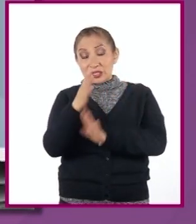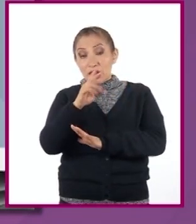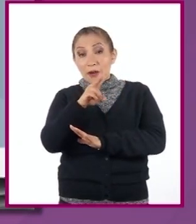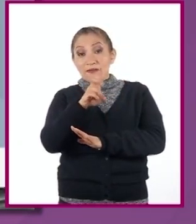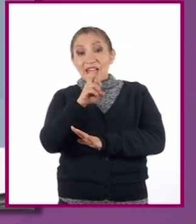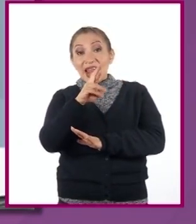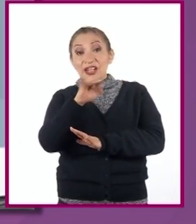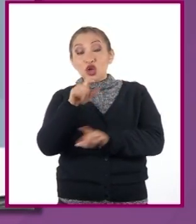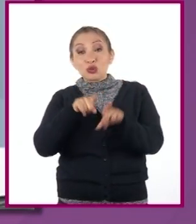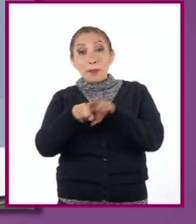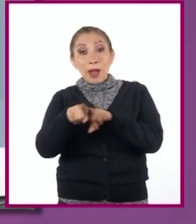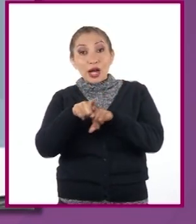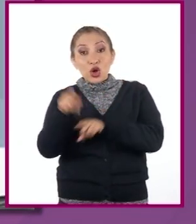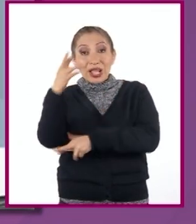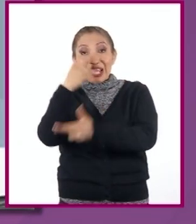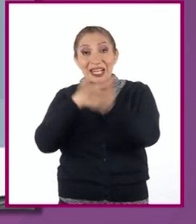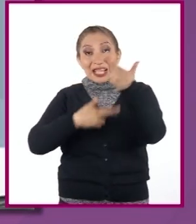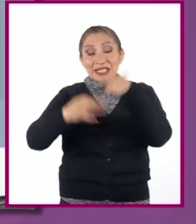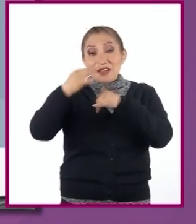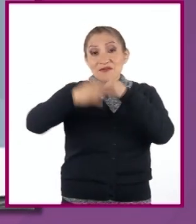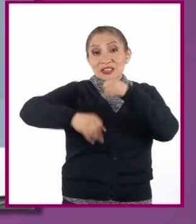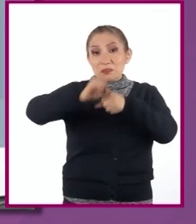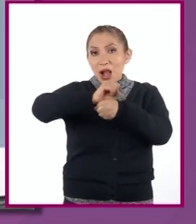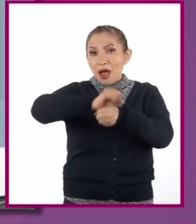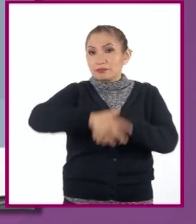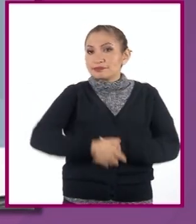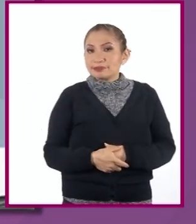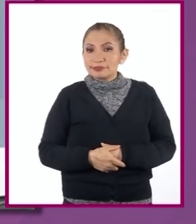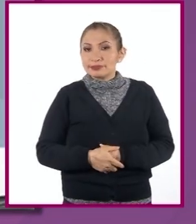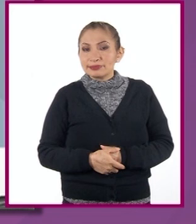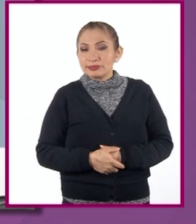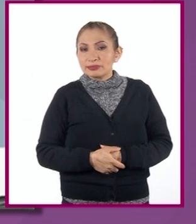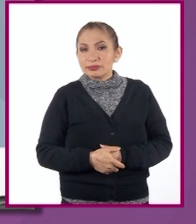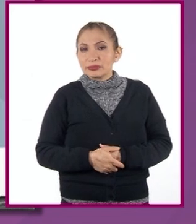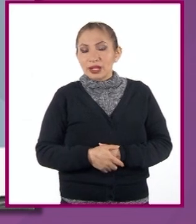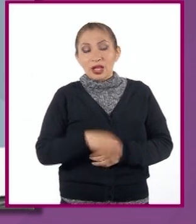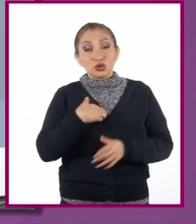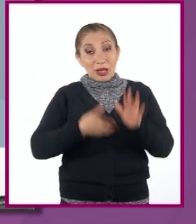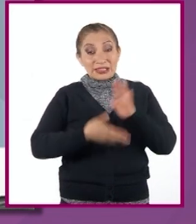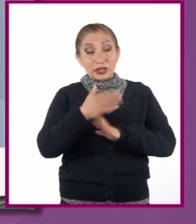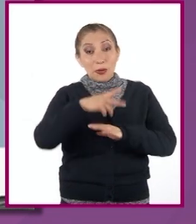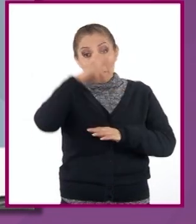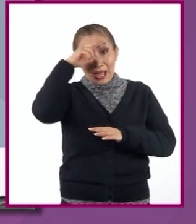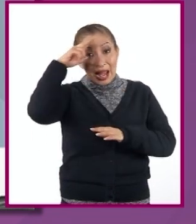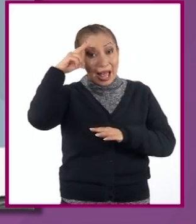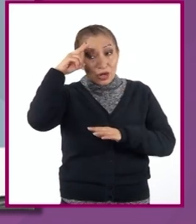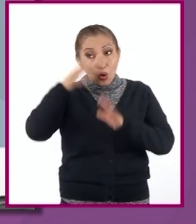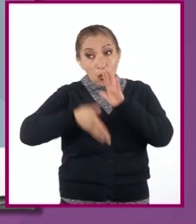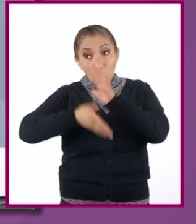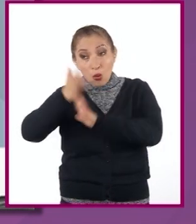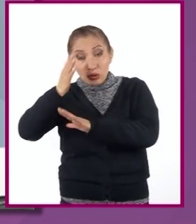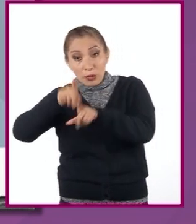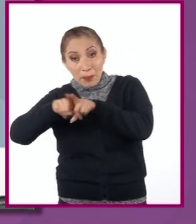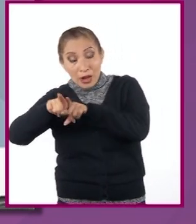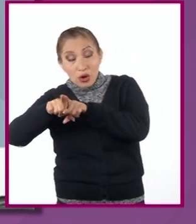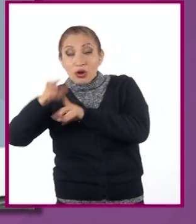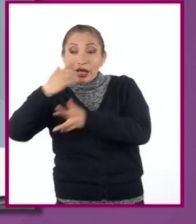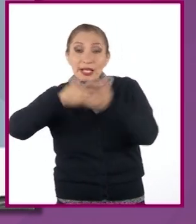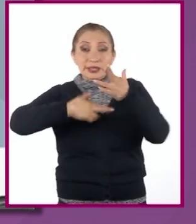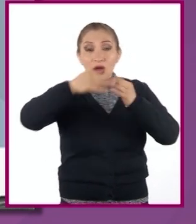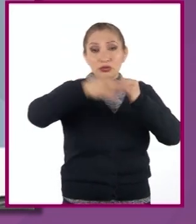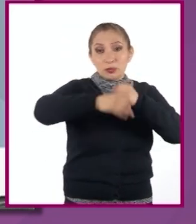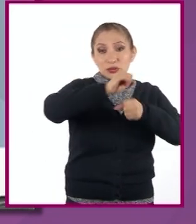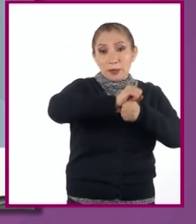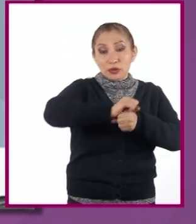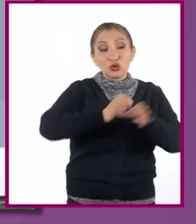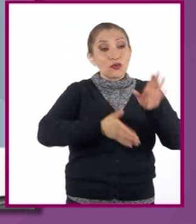con tu hermano y que regresáis el fin de semana? ¿Te has ido de verano con tu hermano y vuelves el fin de semana? ¿Te